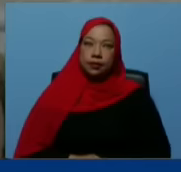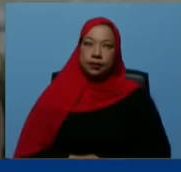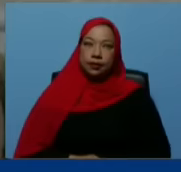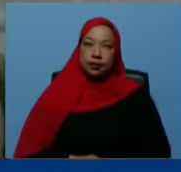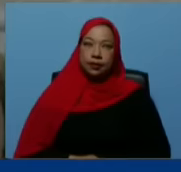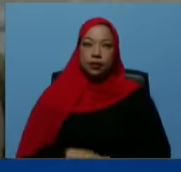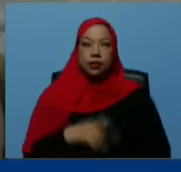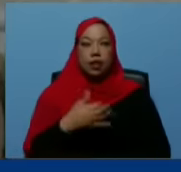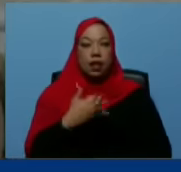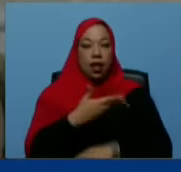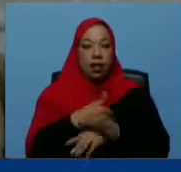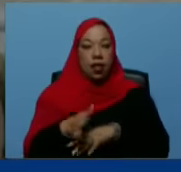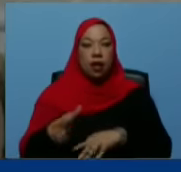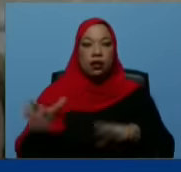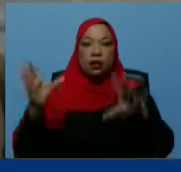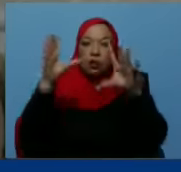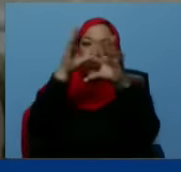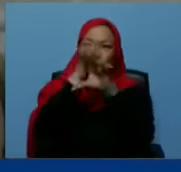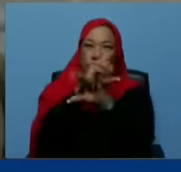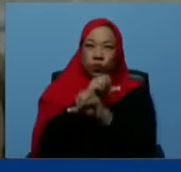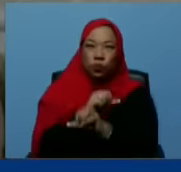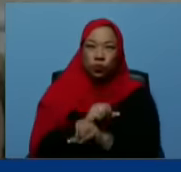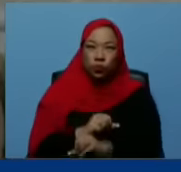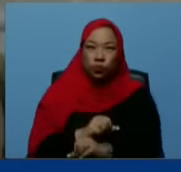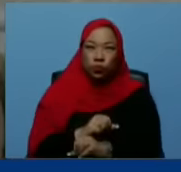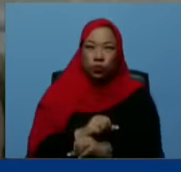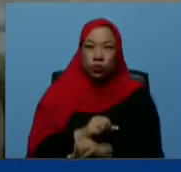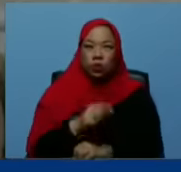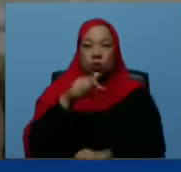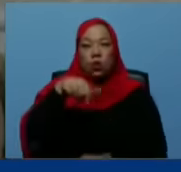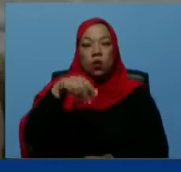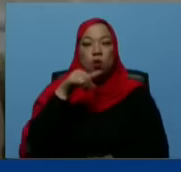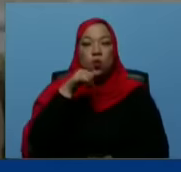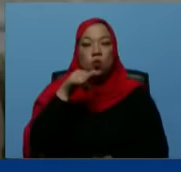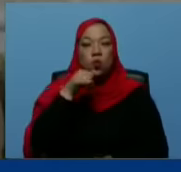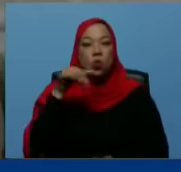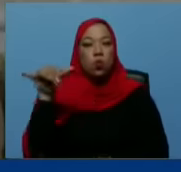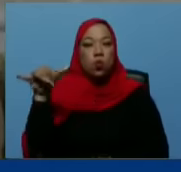no, ya es muy tarde. Y además, hoy circuló una